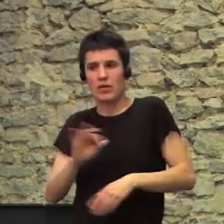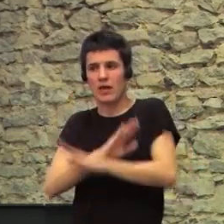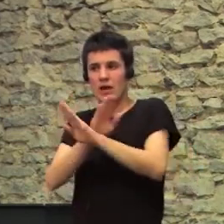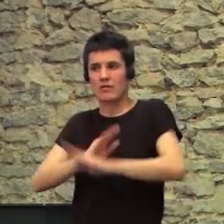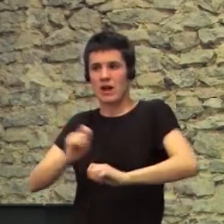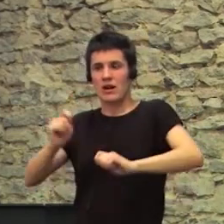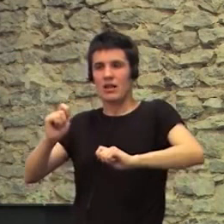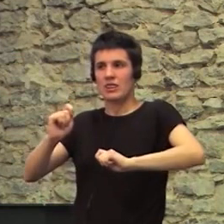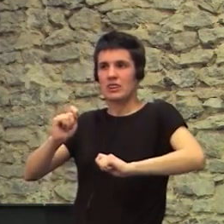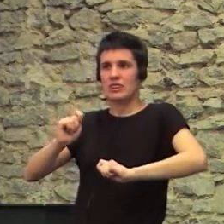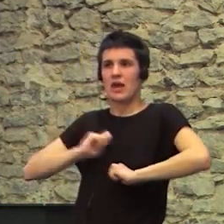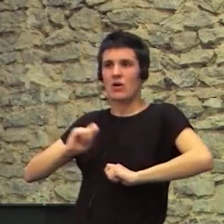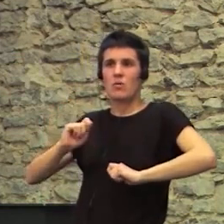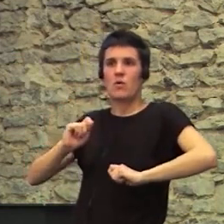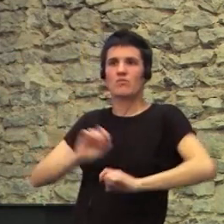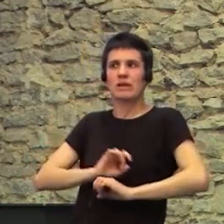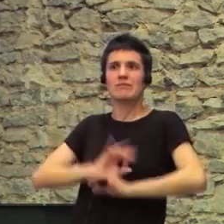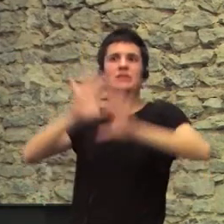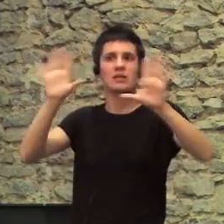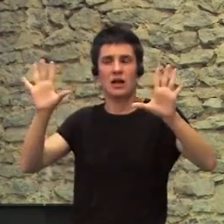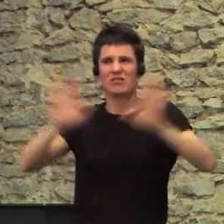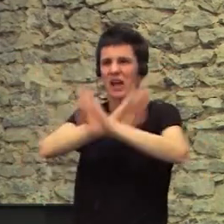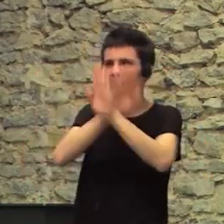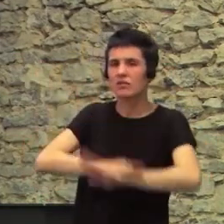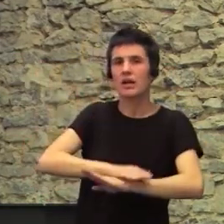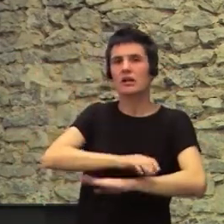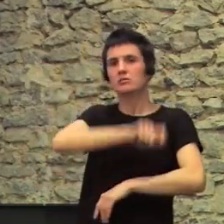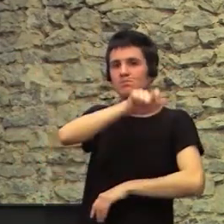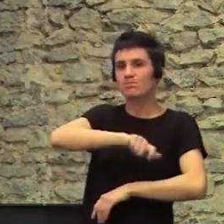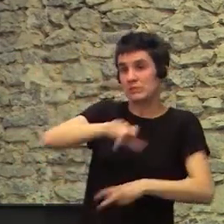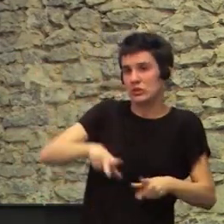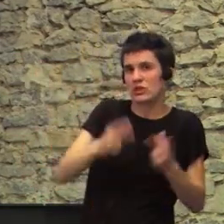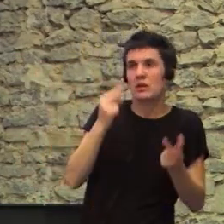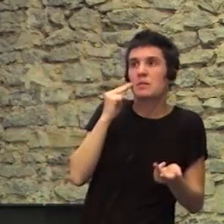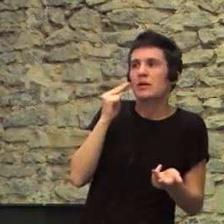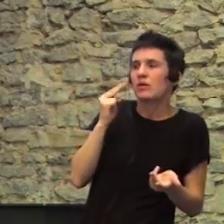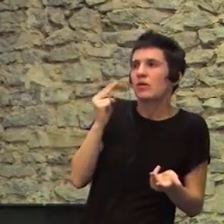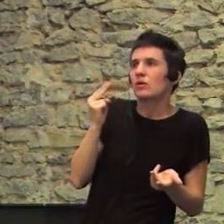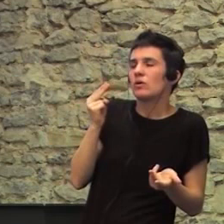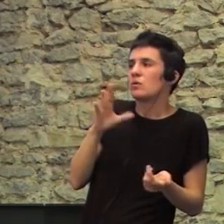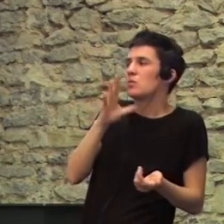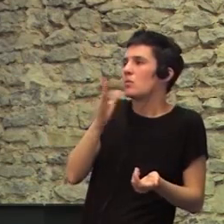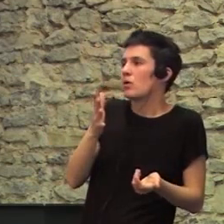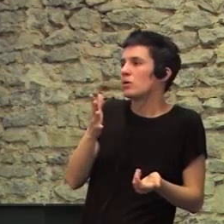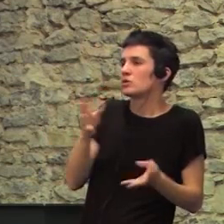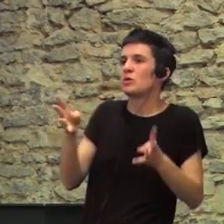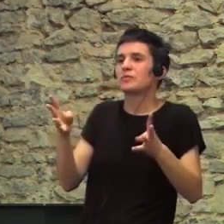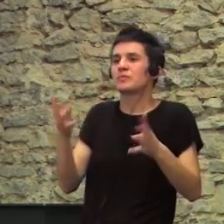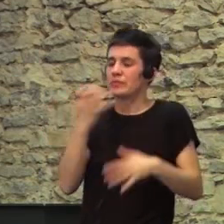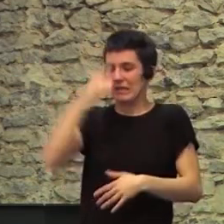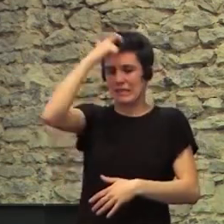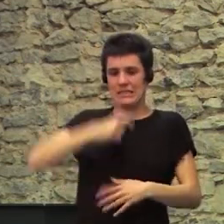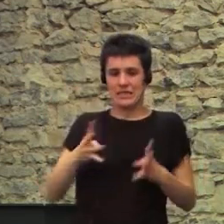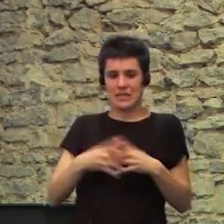o algo así, ¿no? O sea, es como... Se teme que una estructura que no es fácil de encajar en